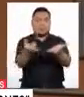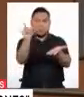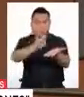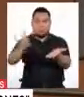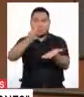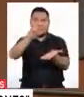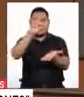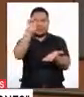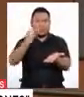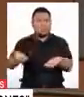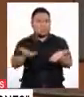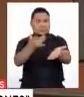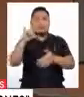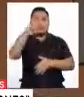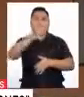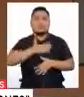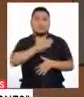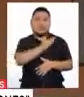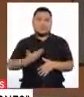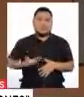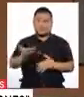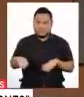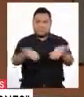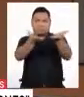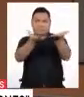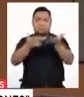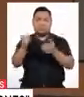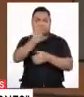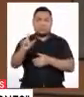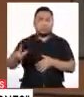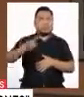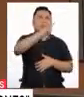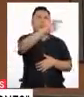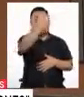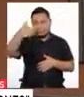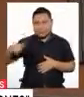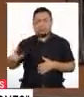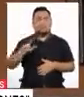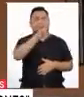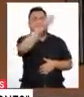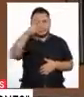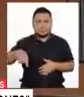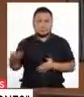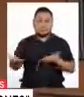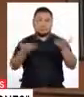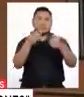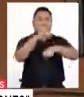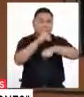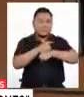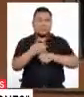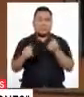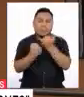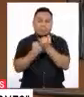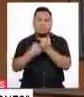al 100% a disposición de Iquitos, para que vaya y venga, llevando material, llevando médicos, llevando